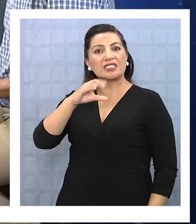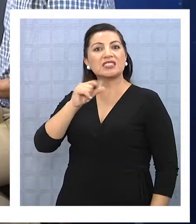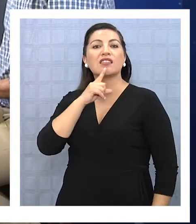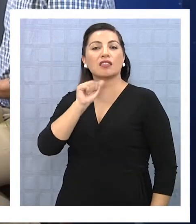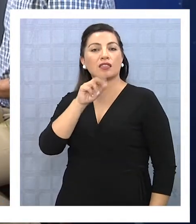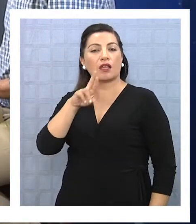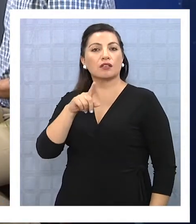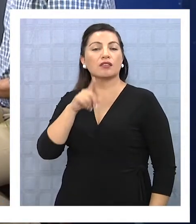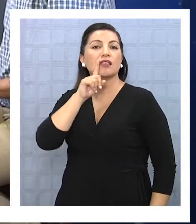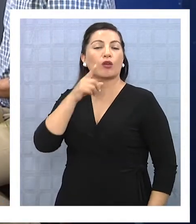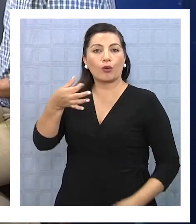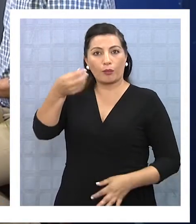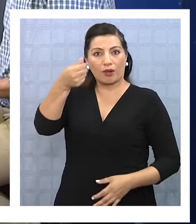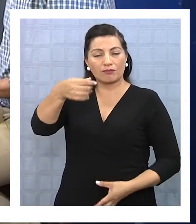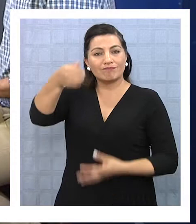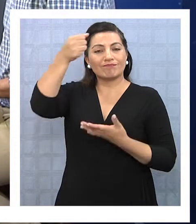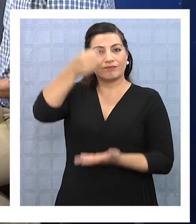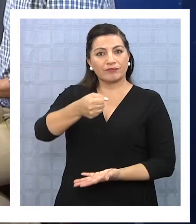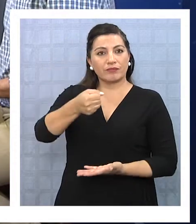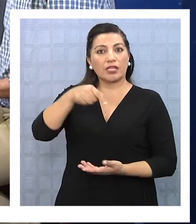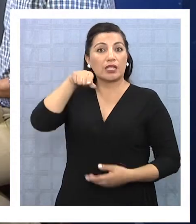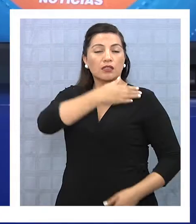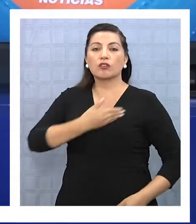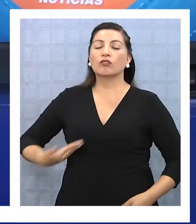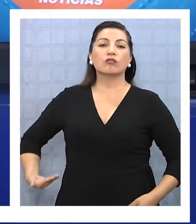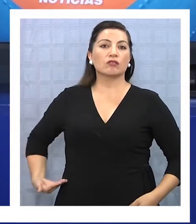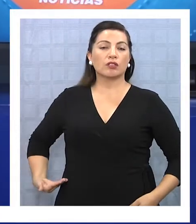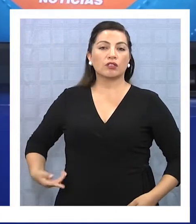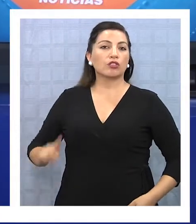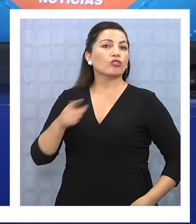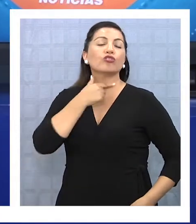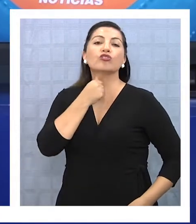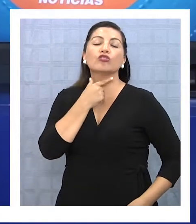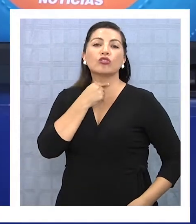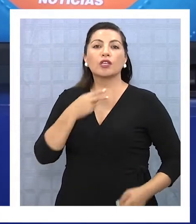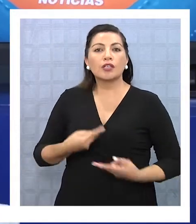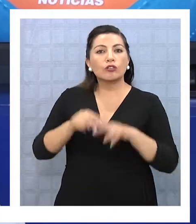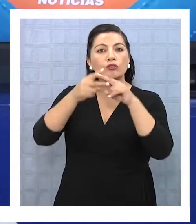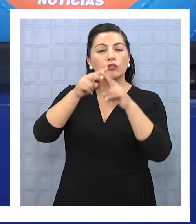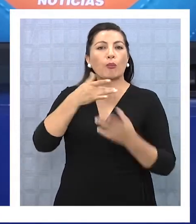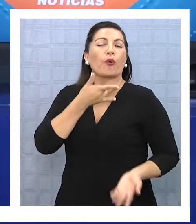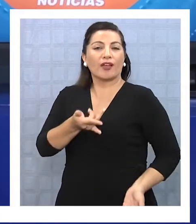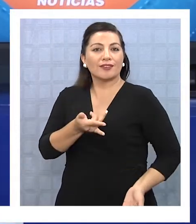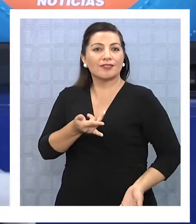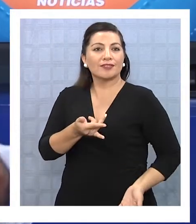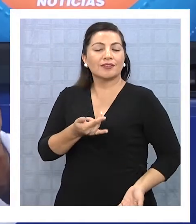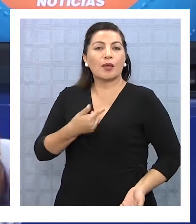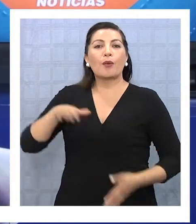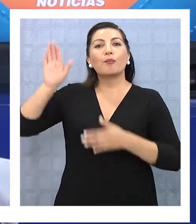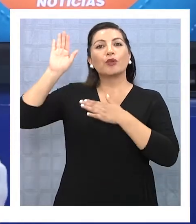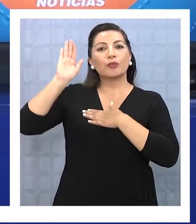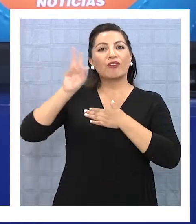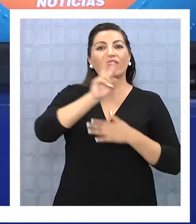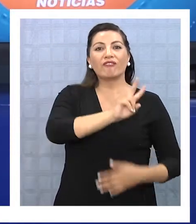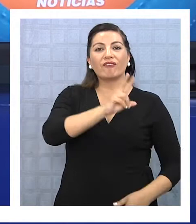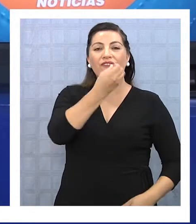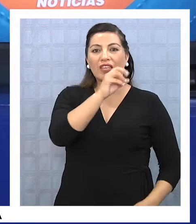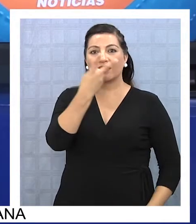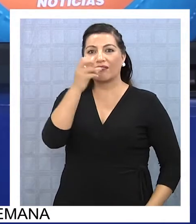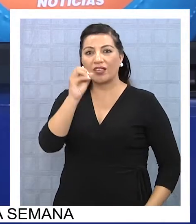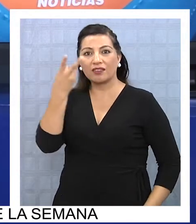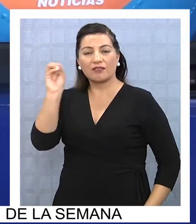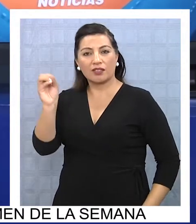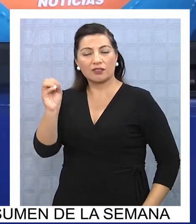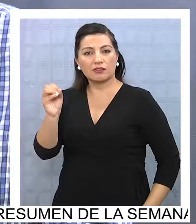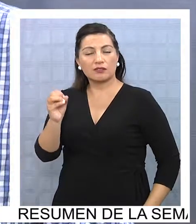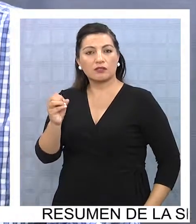licitamos, comprometimos los recursos y este gobierno no lo ha querido construir por una razón muy simple, porque prometió 20, 20 y 20, ¿se